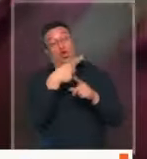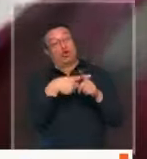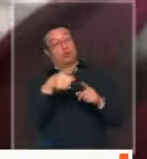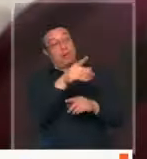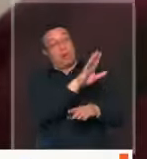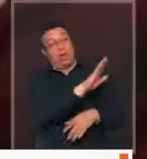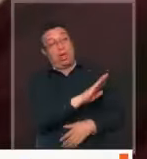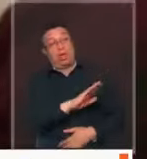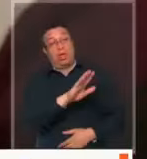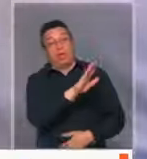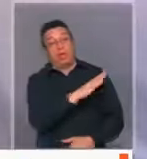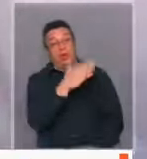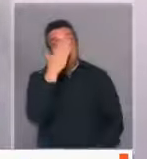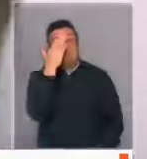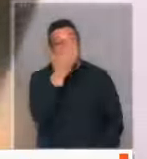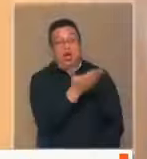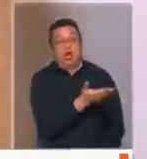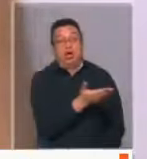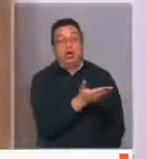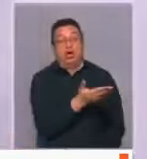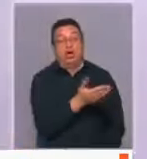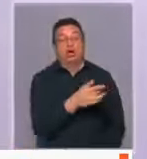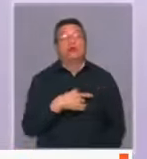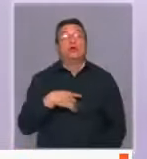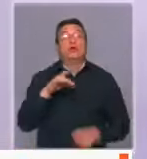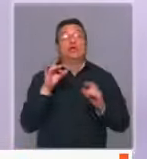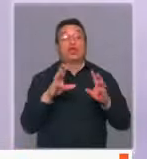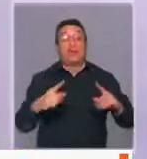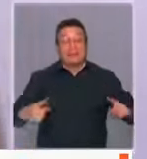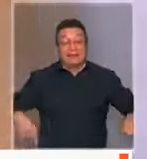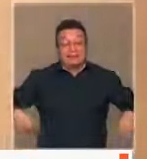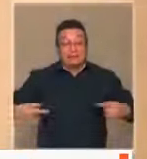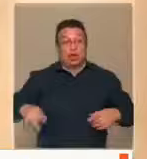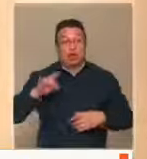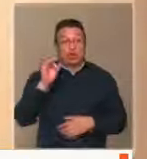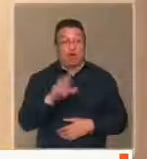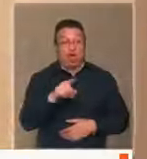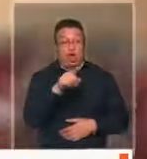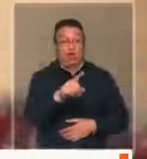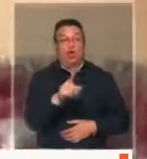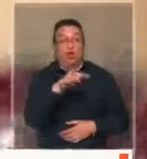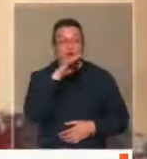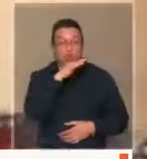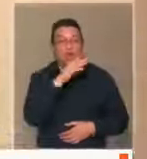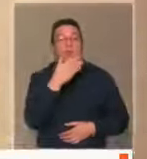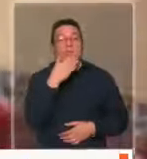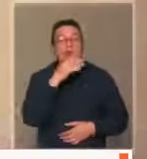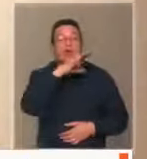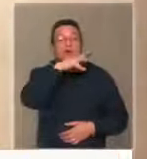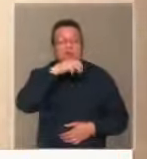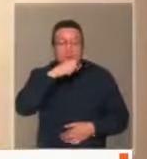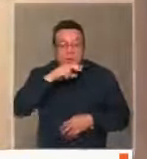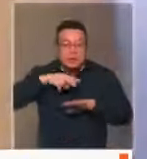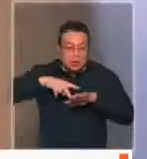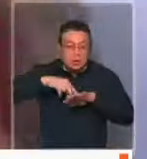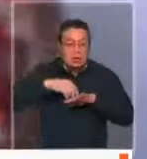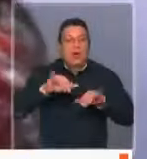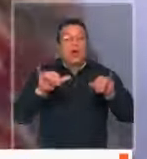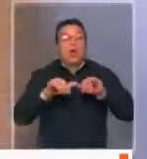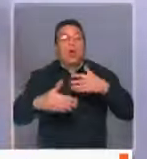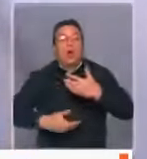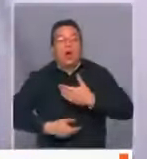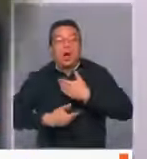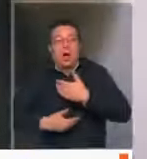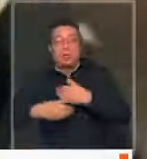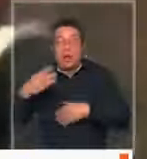ojos porque están mal. No están solo las sillas de ruedas las que se están usando, son la gente mayor, las personas que andan con guaguita. Subir